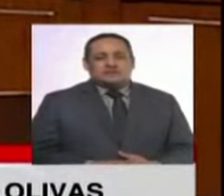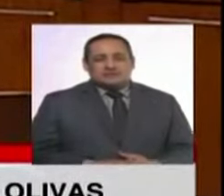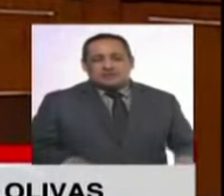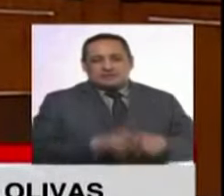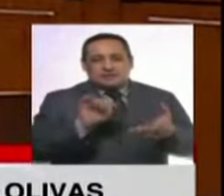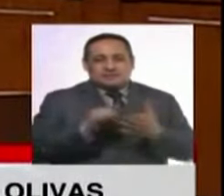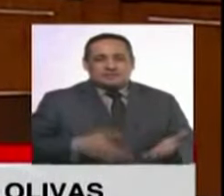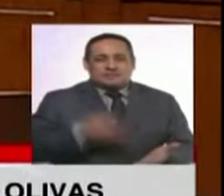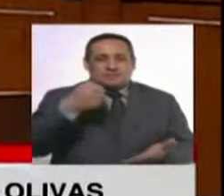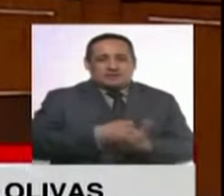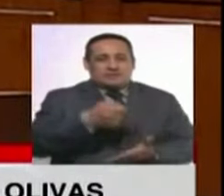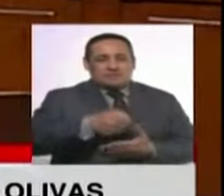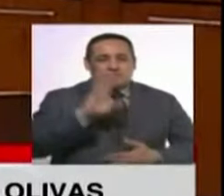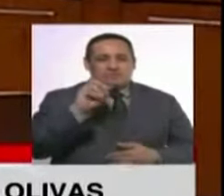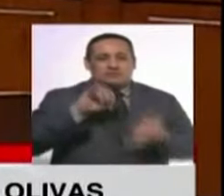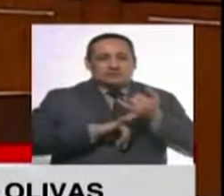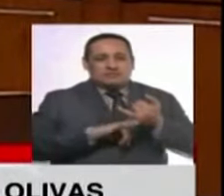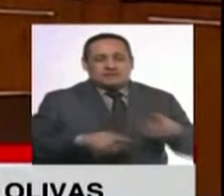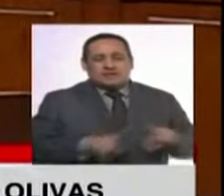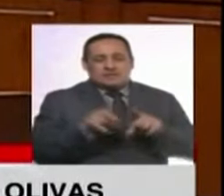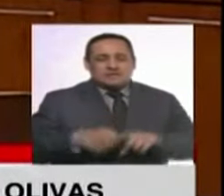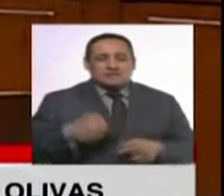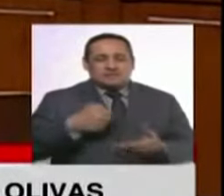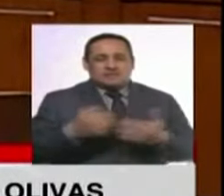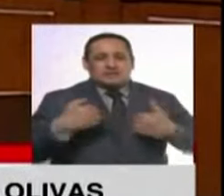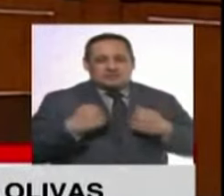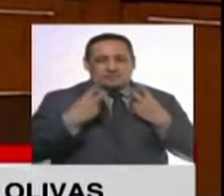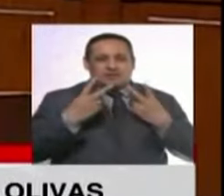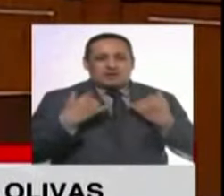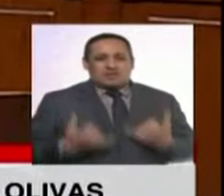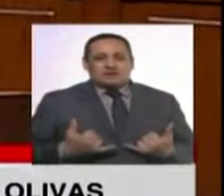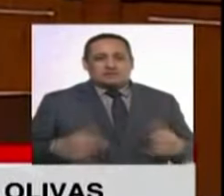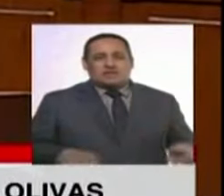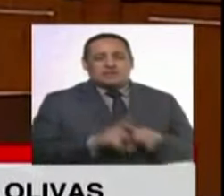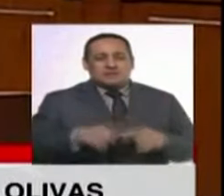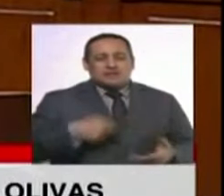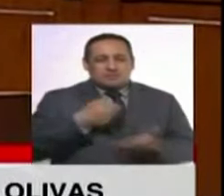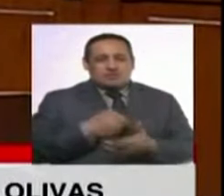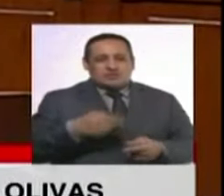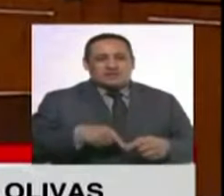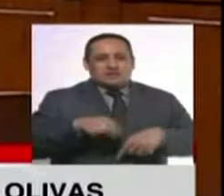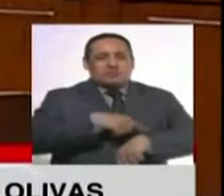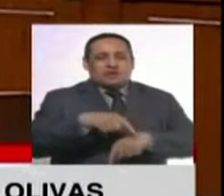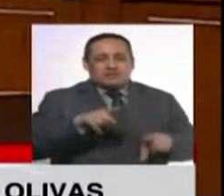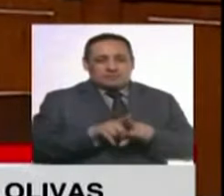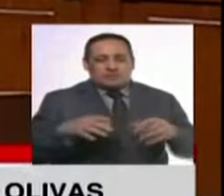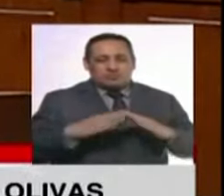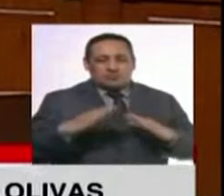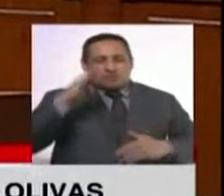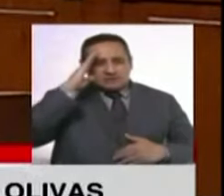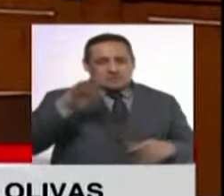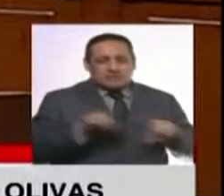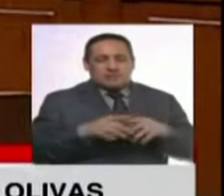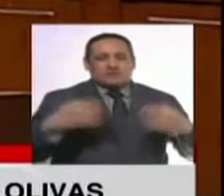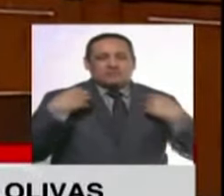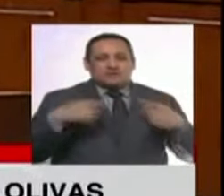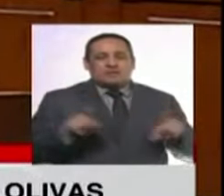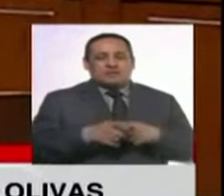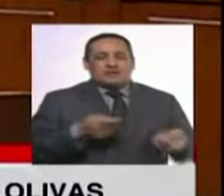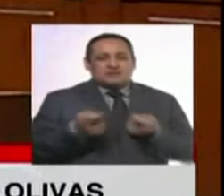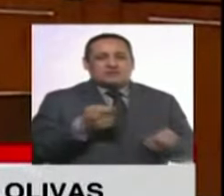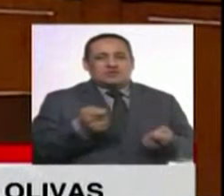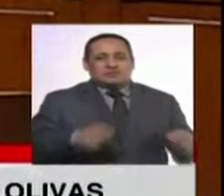el pago de los bonos para la Policía Nacional sí estamos tenemos un pago al personal policial que ya de mi despacho se